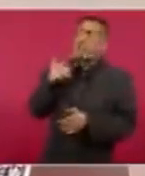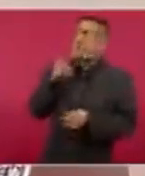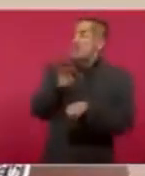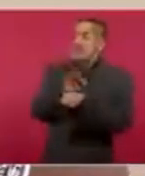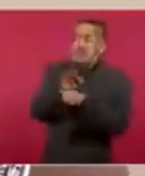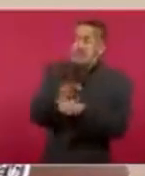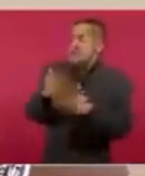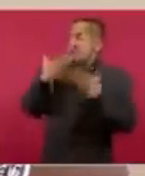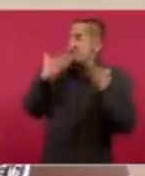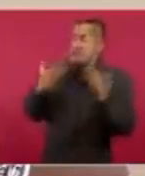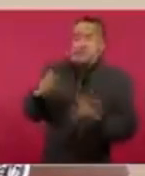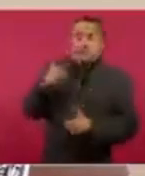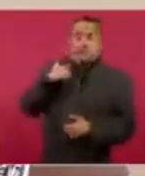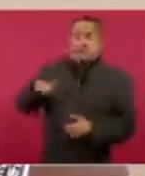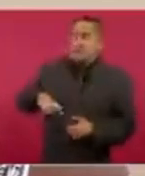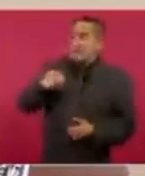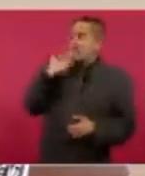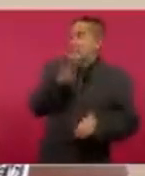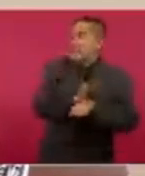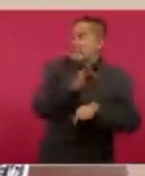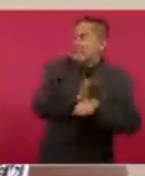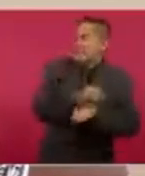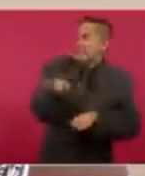al régimen anterior.